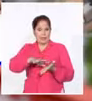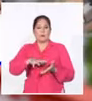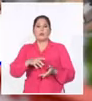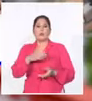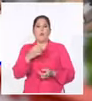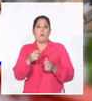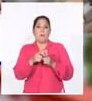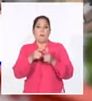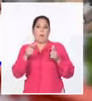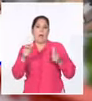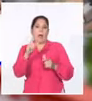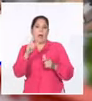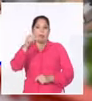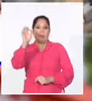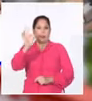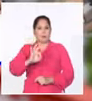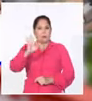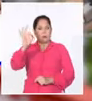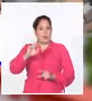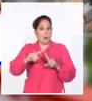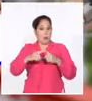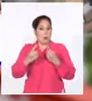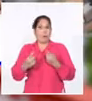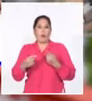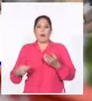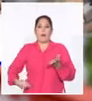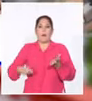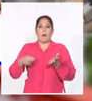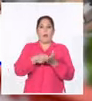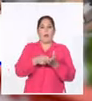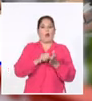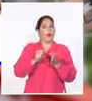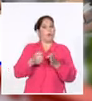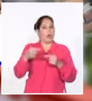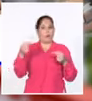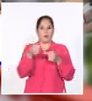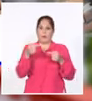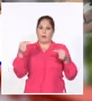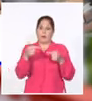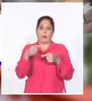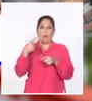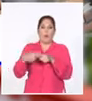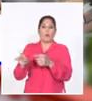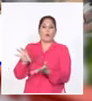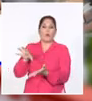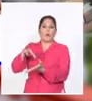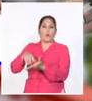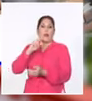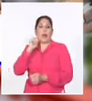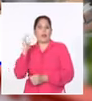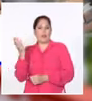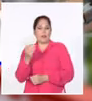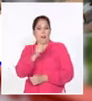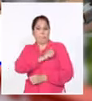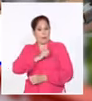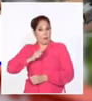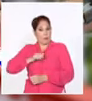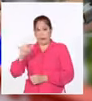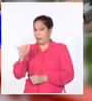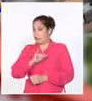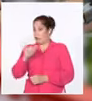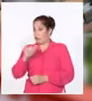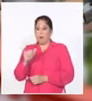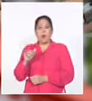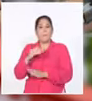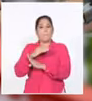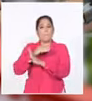aumentó un 10% solo porque debía pagar por transferencia. En otro sitio gastronómico, también privado, solo pude saldar la